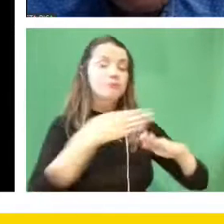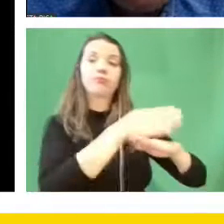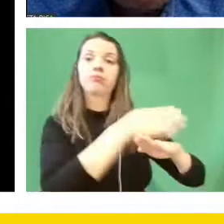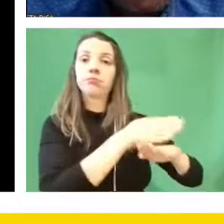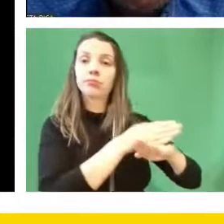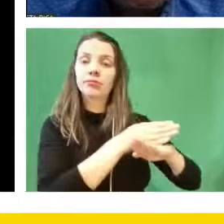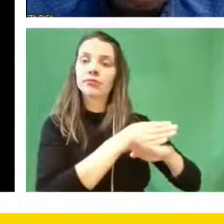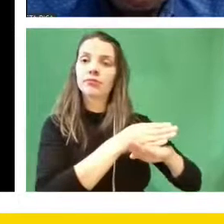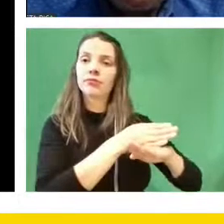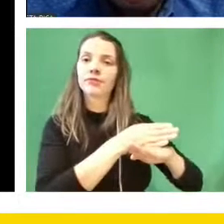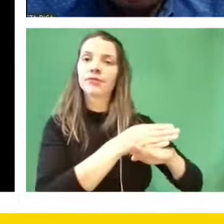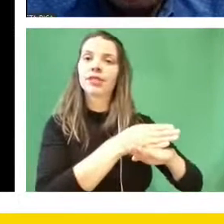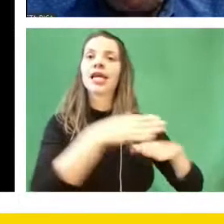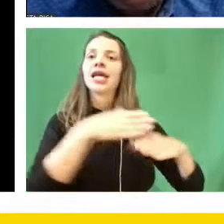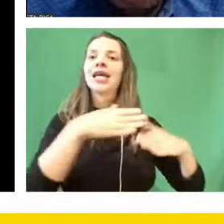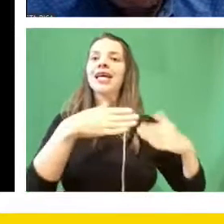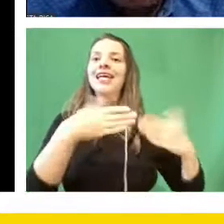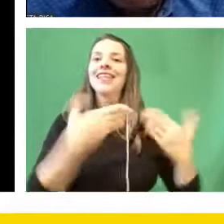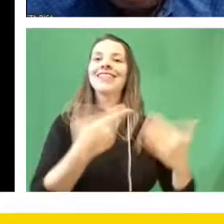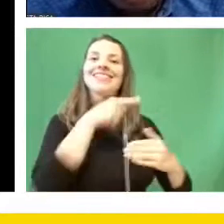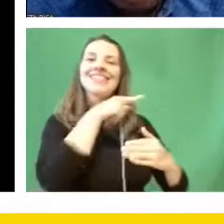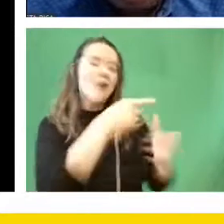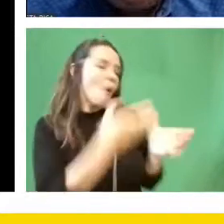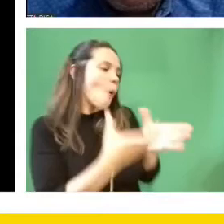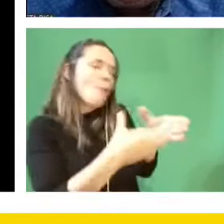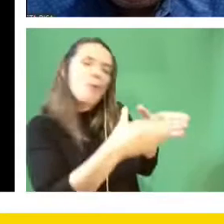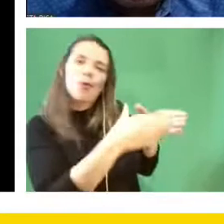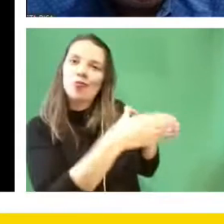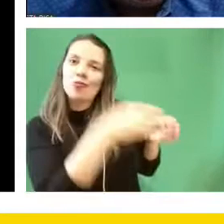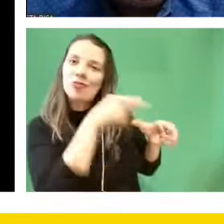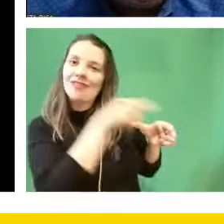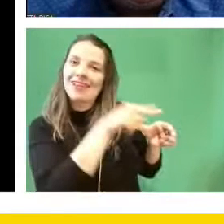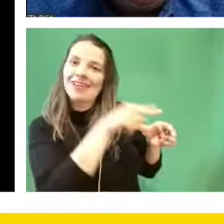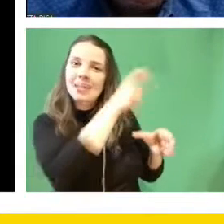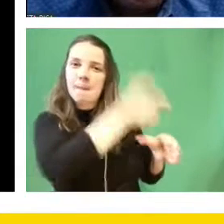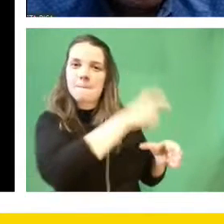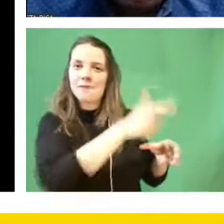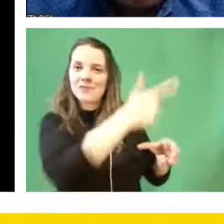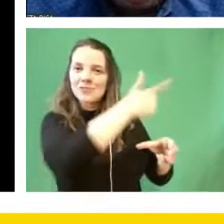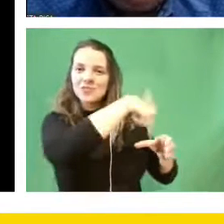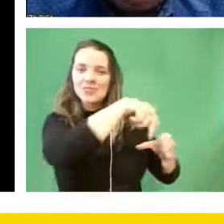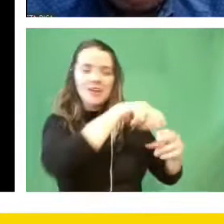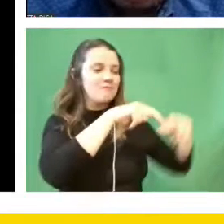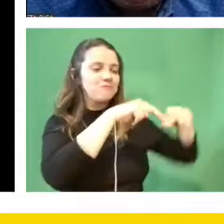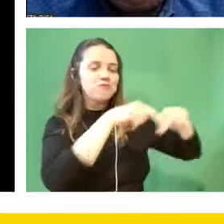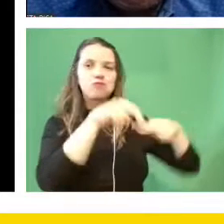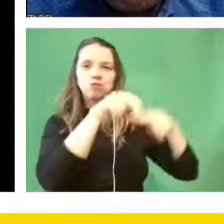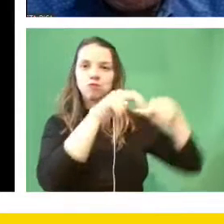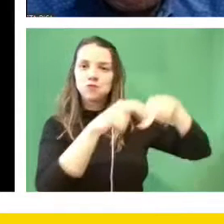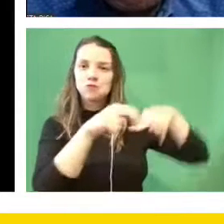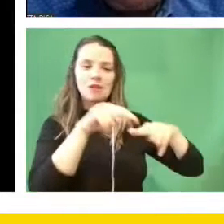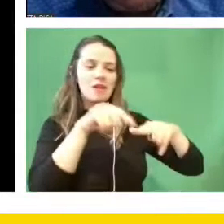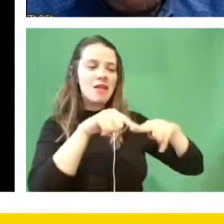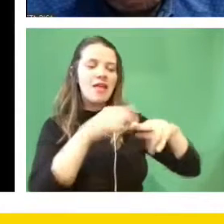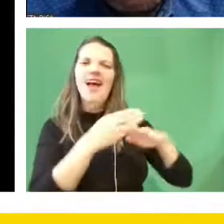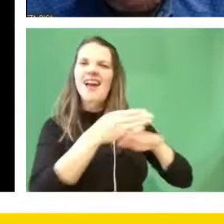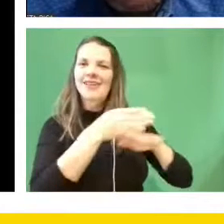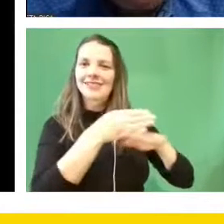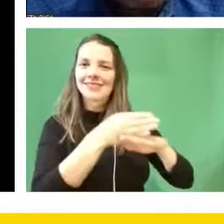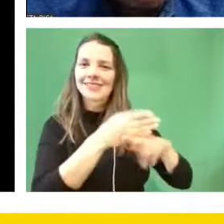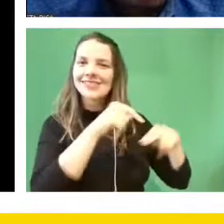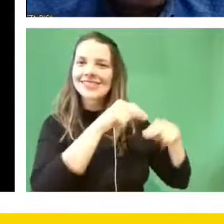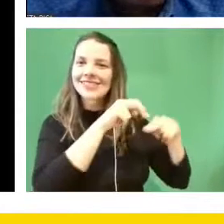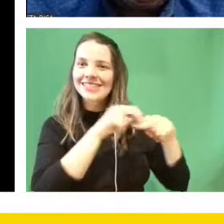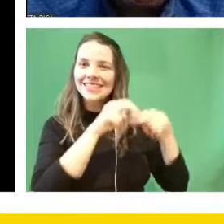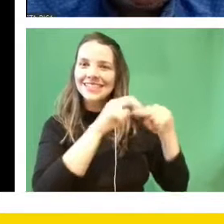Asociación de Surf Adaptado, o sea, es la playa que requiere todas las condiciones de accesibilidad para que la práctica del surf sea una realidad en Costa